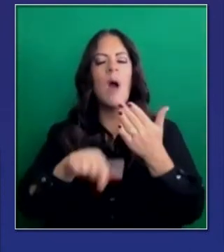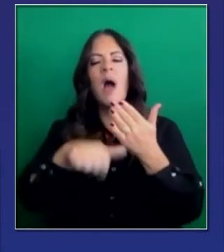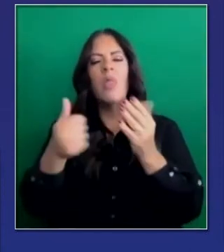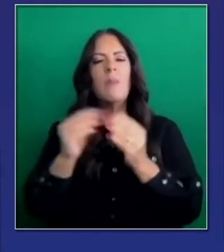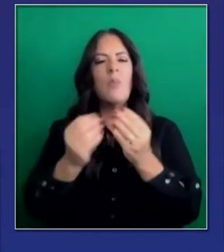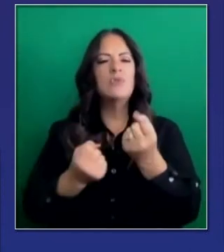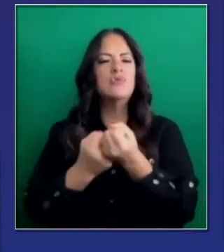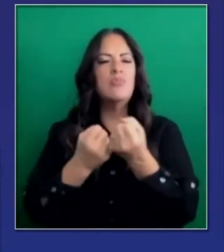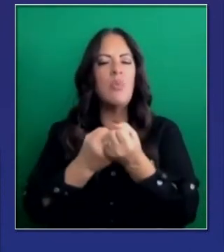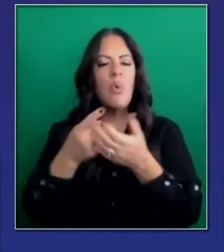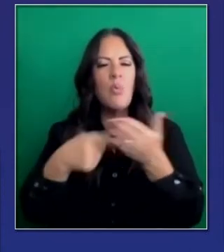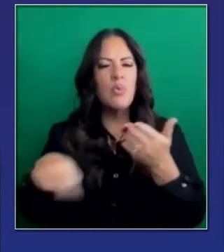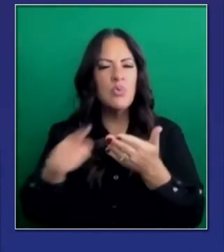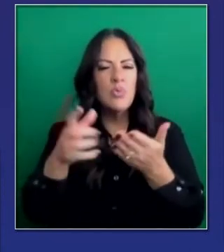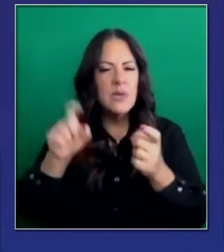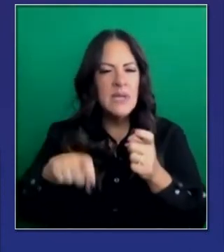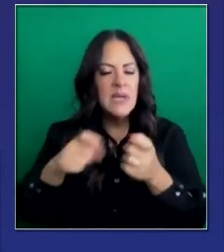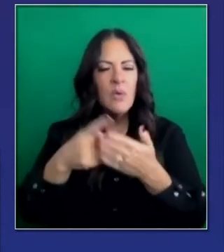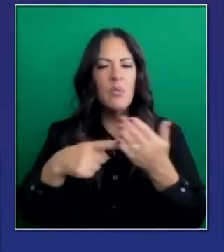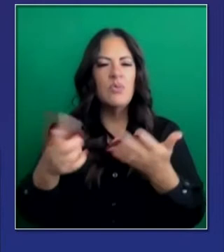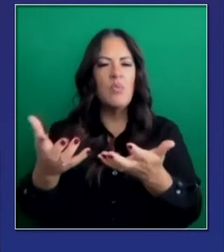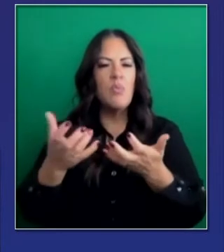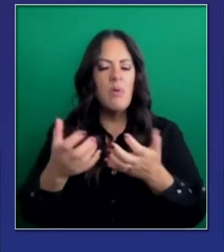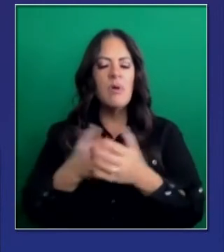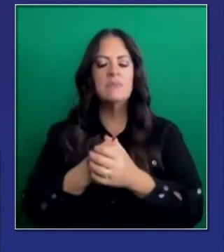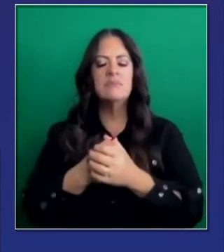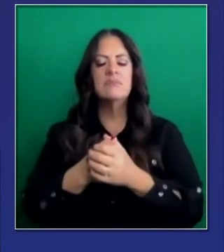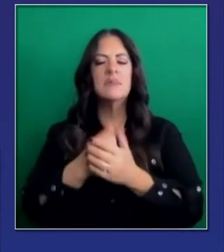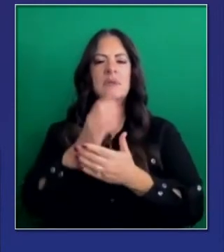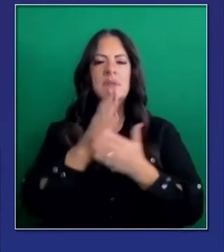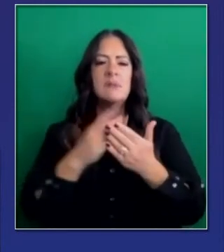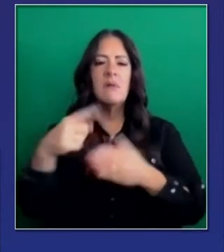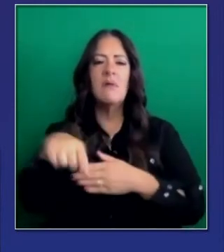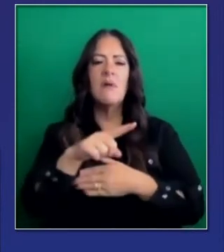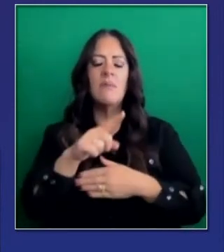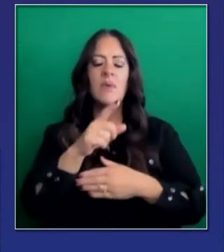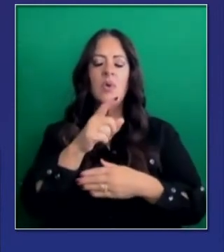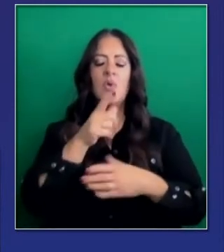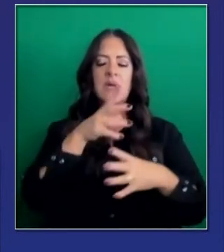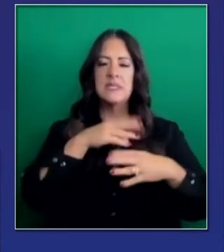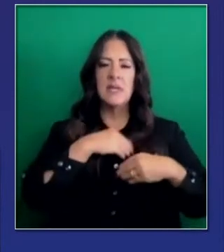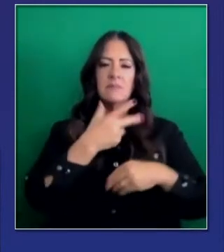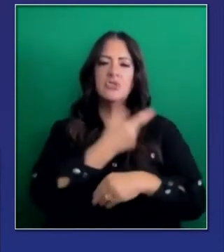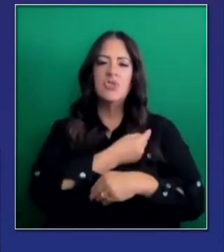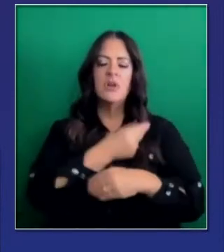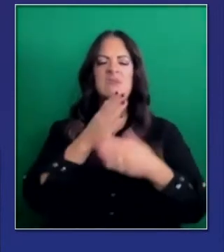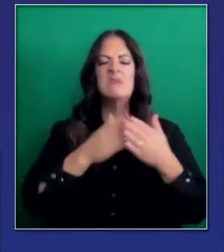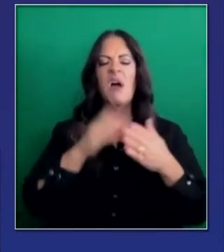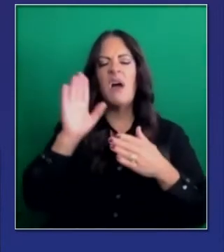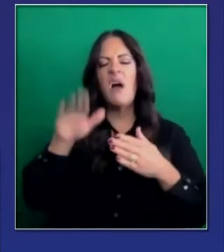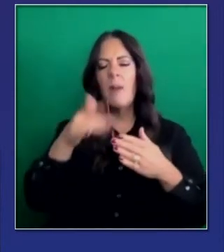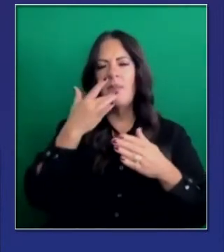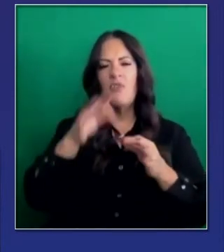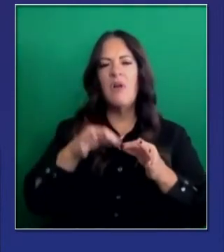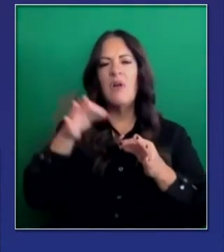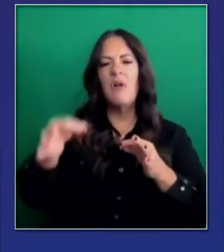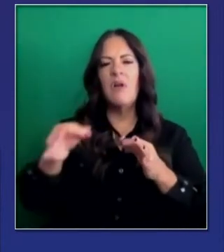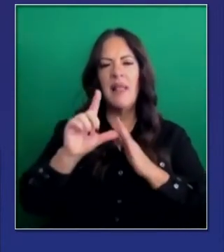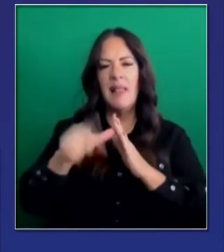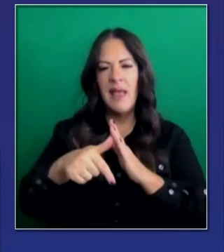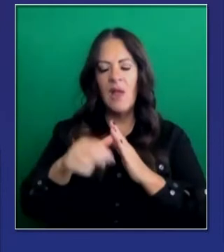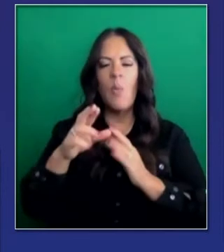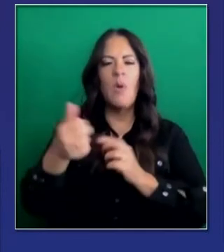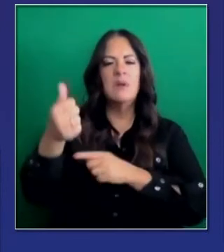estos condados en cuanto al apoyo que necesitan ahora hay varios individuos que están rehusando